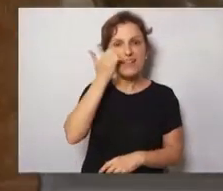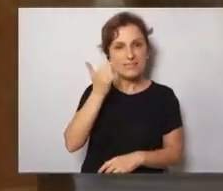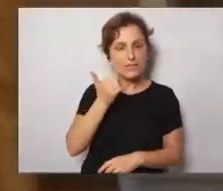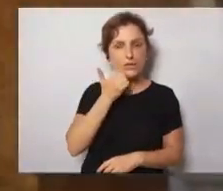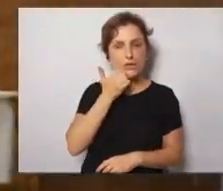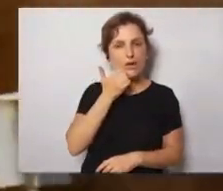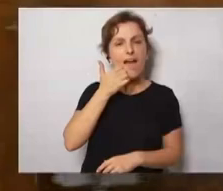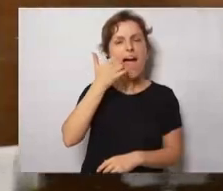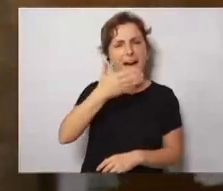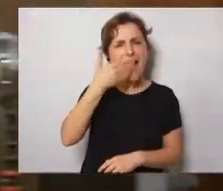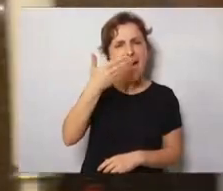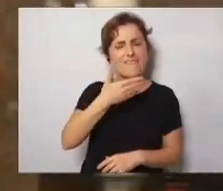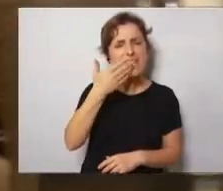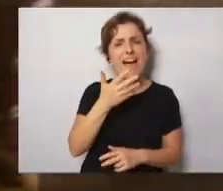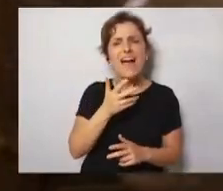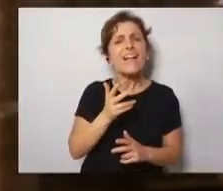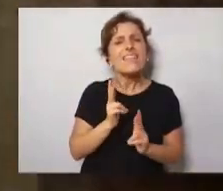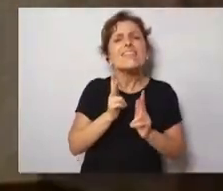habla a cada uno